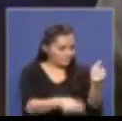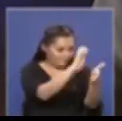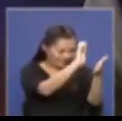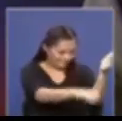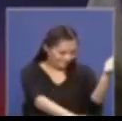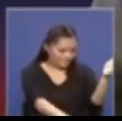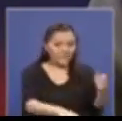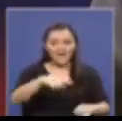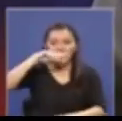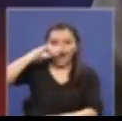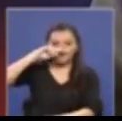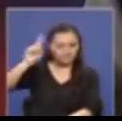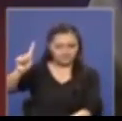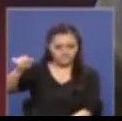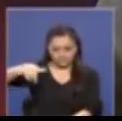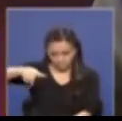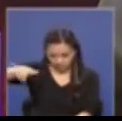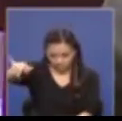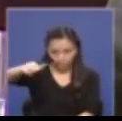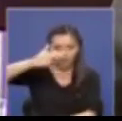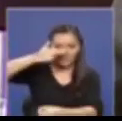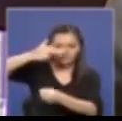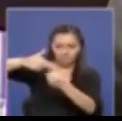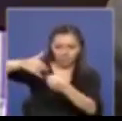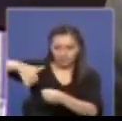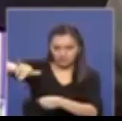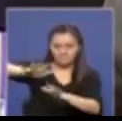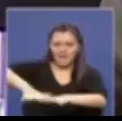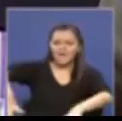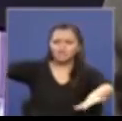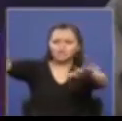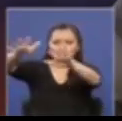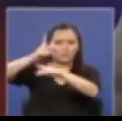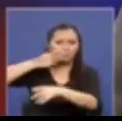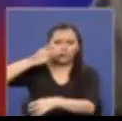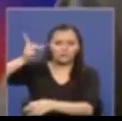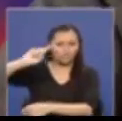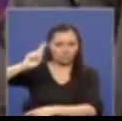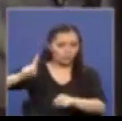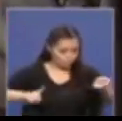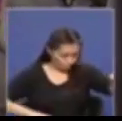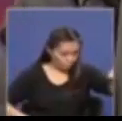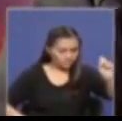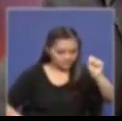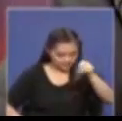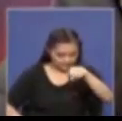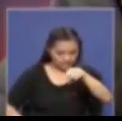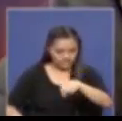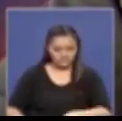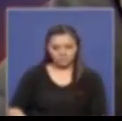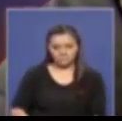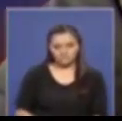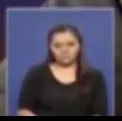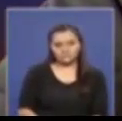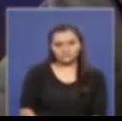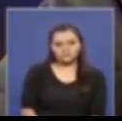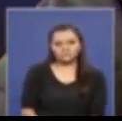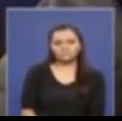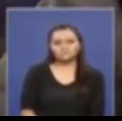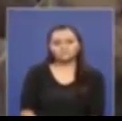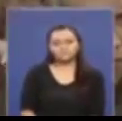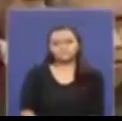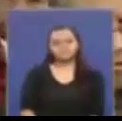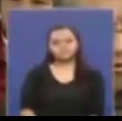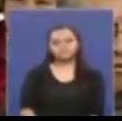el subsidio al gas, no el subsidio a la gasolina, no el subsidio para las grandes mayorías del pueblo ecuatoriano. Hasta la